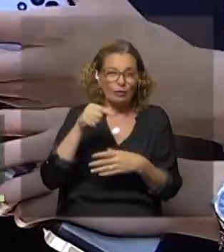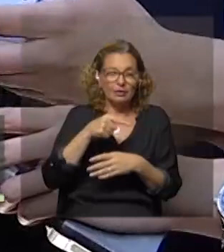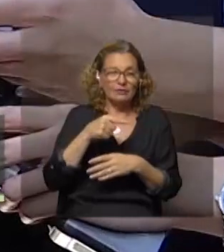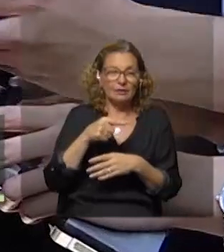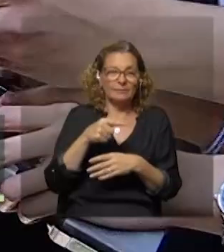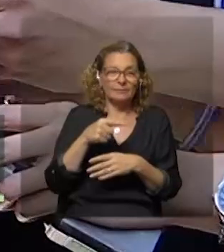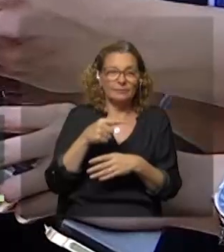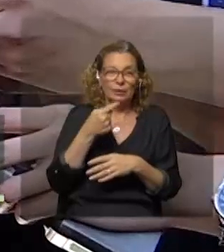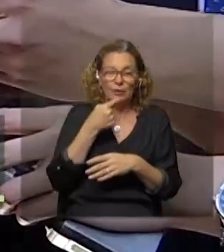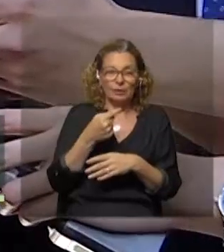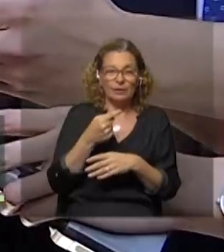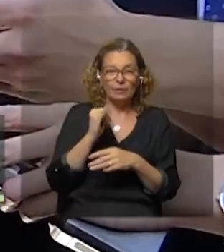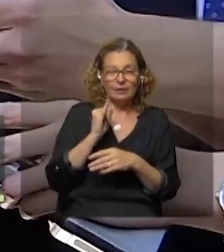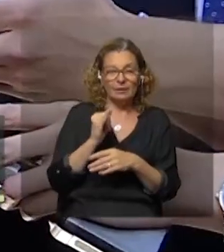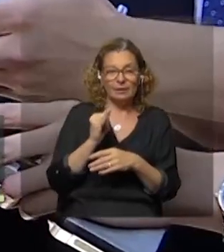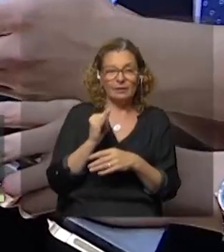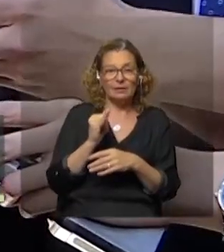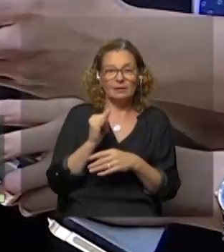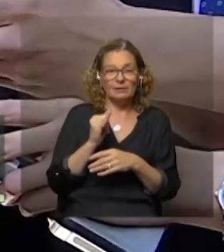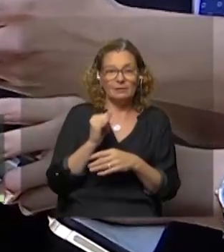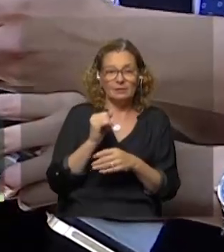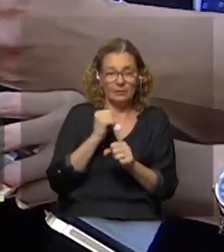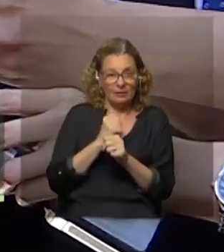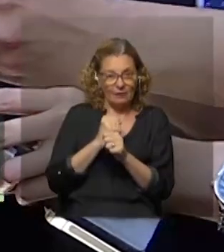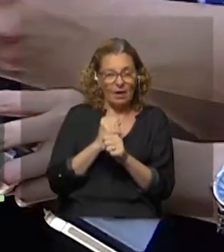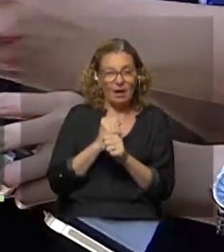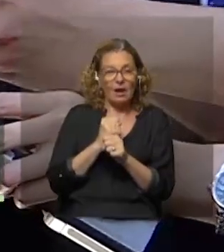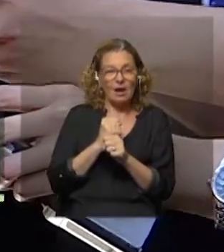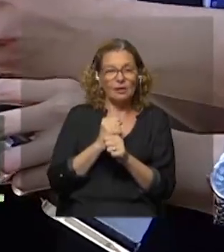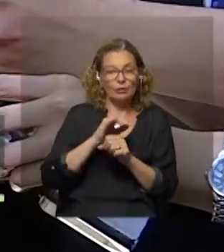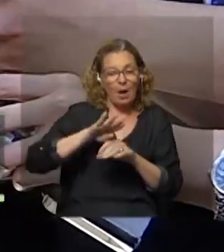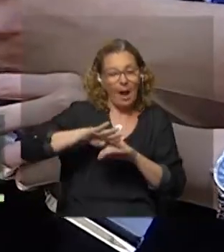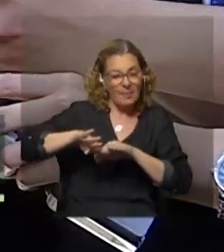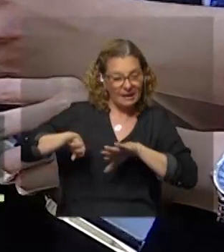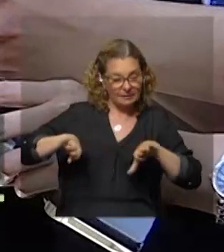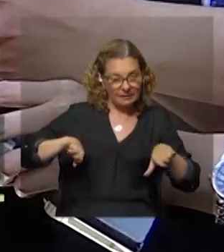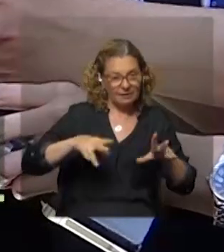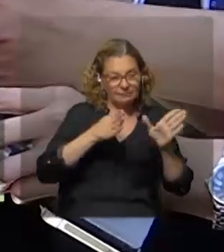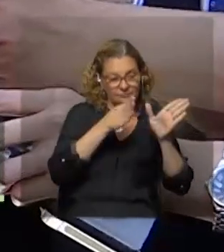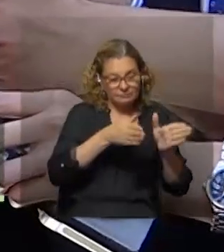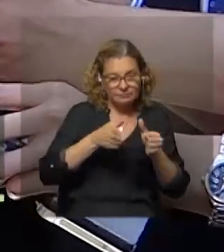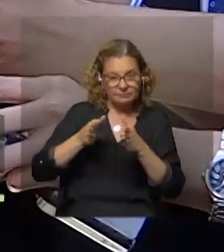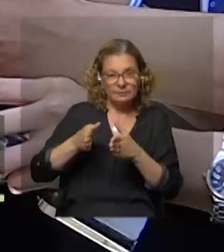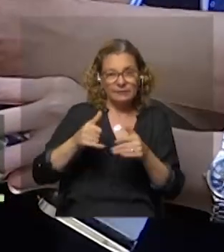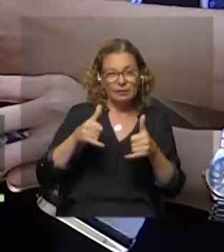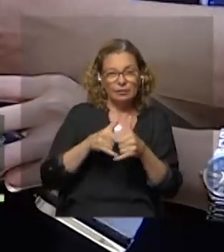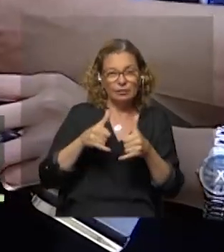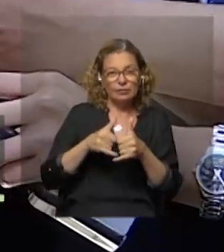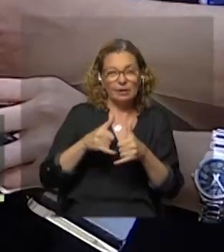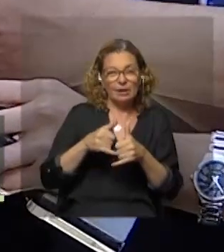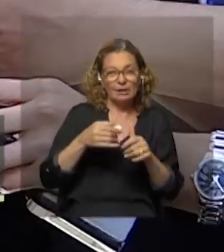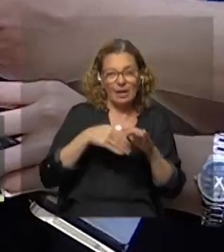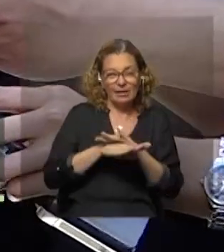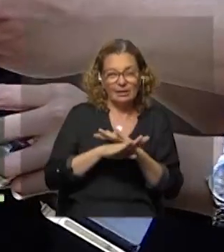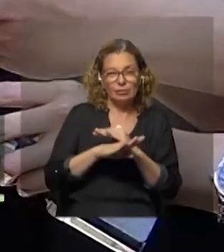nos confirmó que estaba tramitándose por cuerdas separadas esta parte de los chat de asesinos que